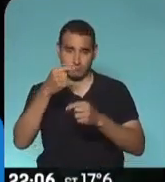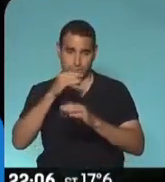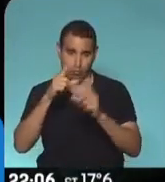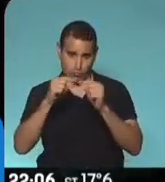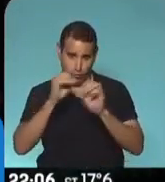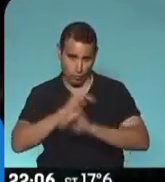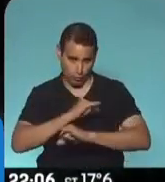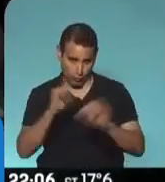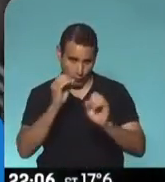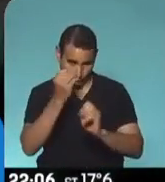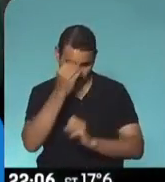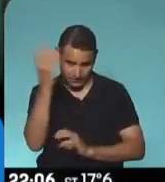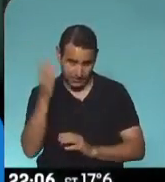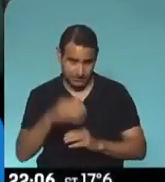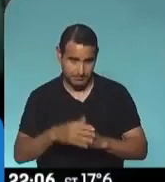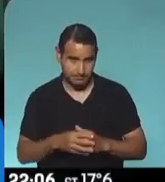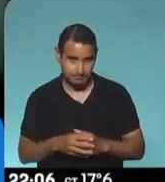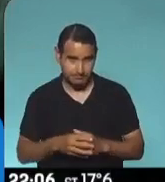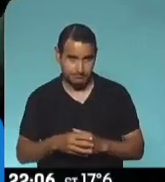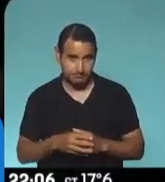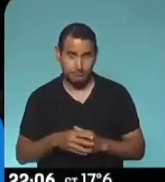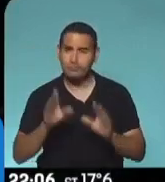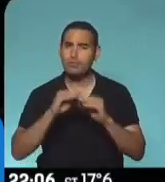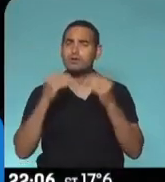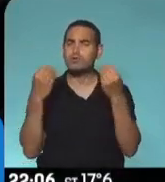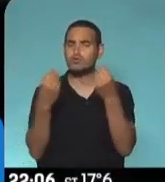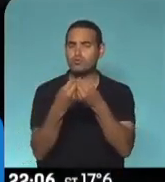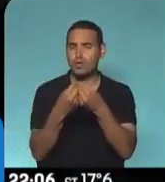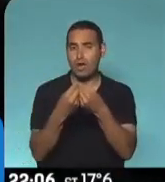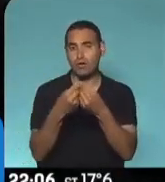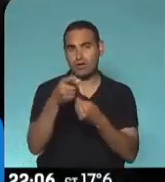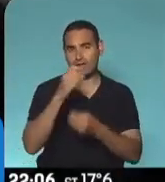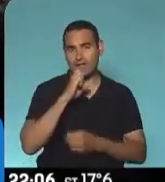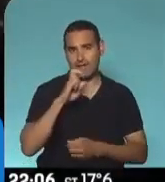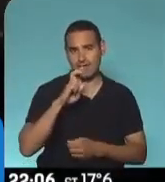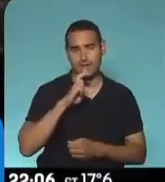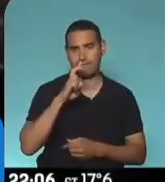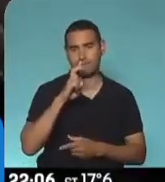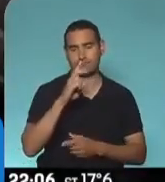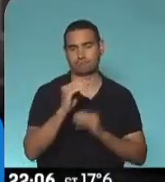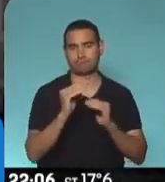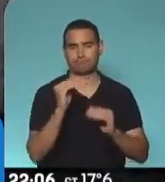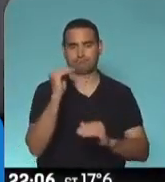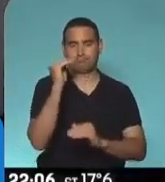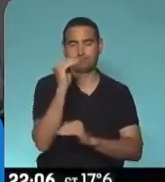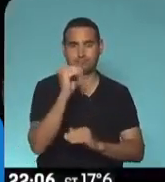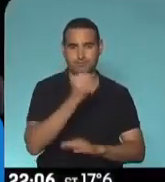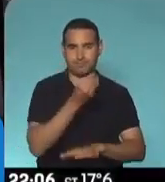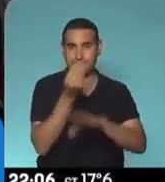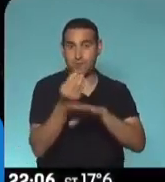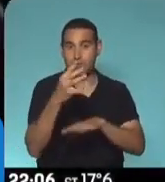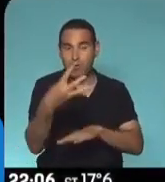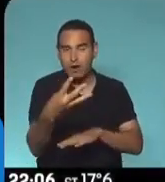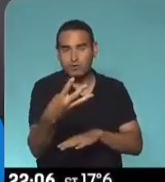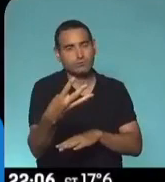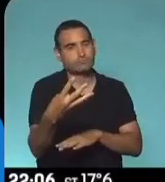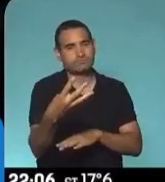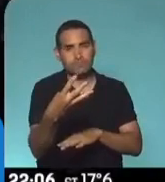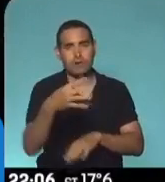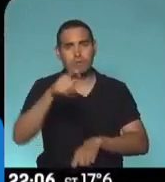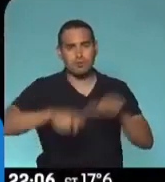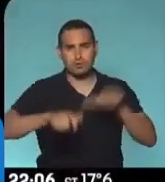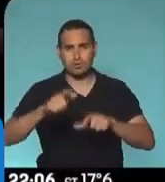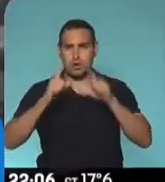oficiales. El resultado, que dejaba a Evo a las puertas de un cuarto mandato, había desatado una ola de